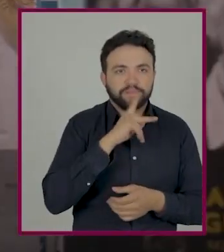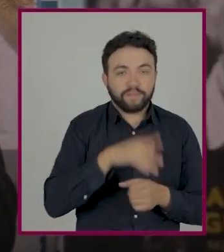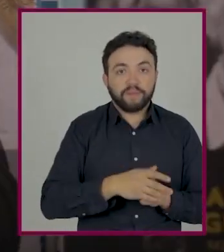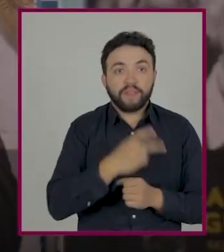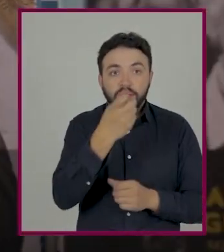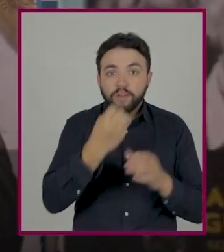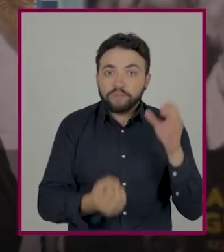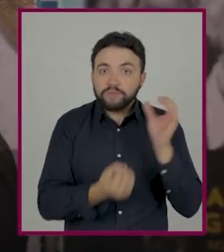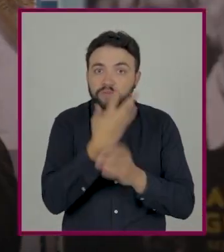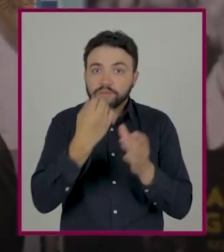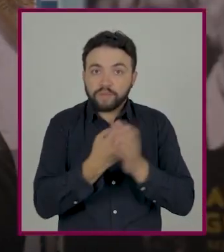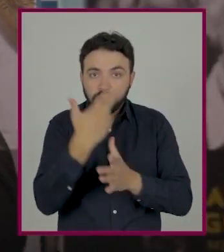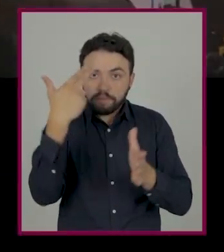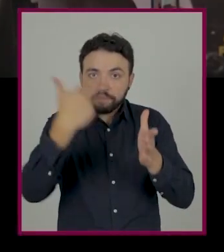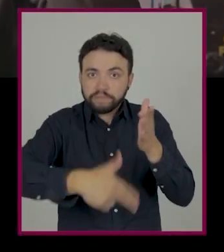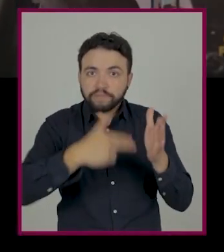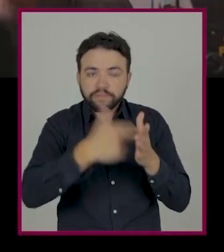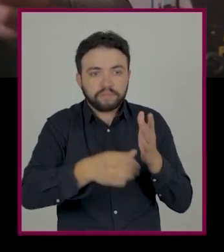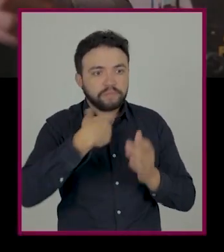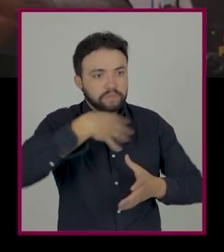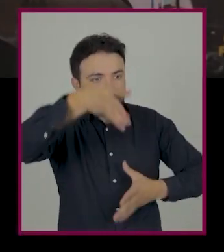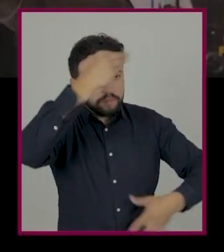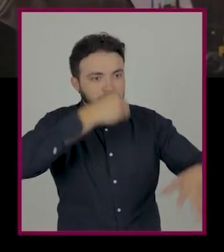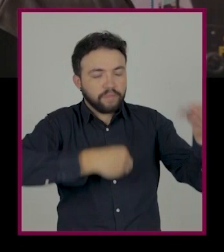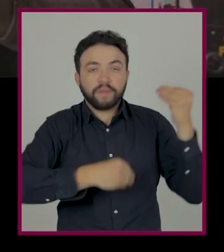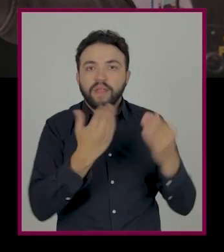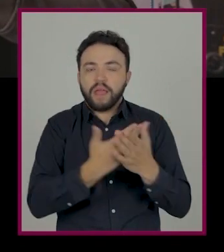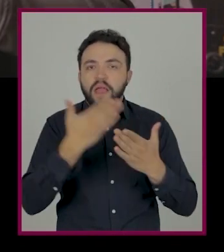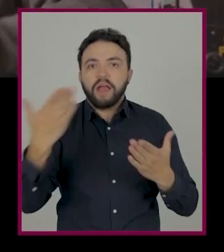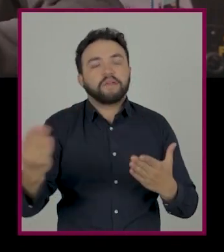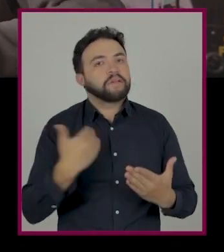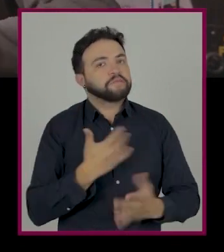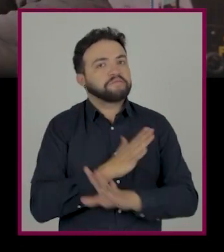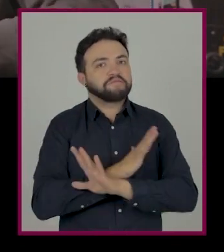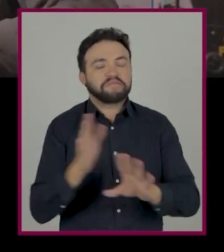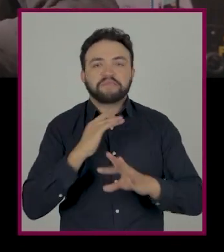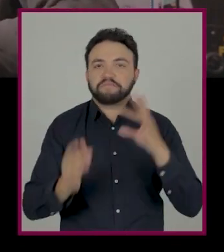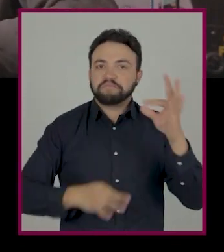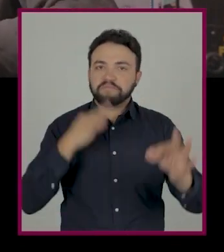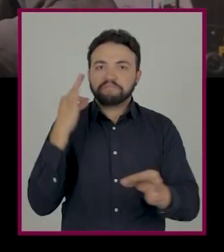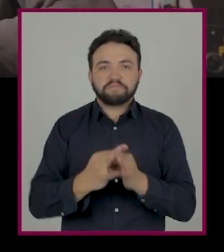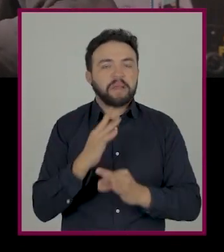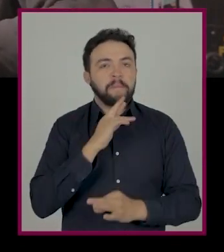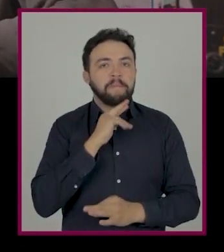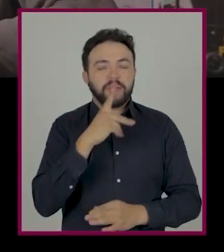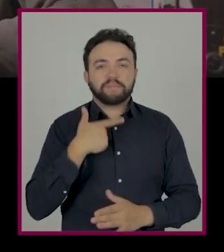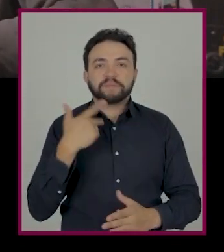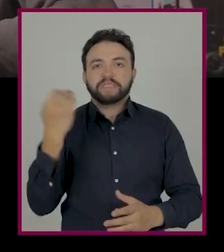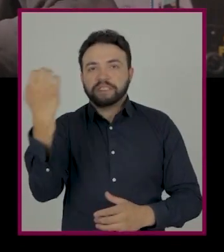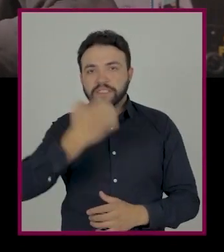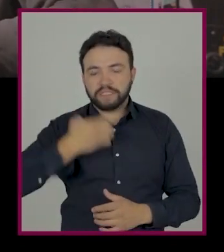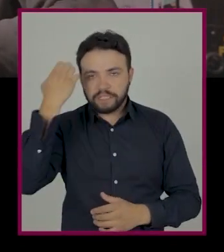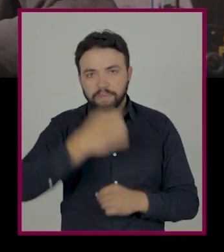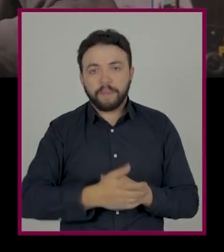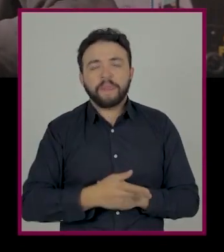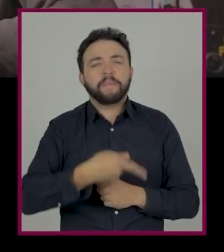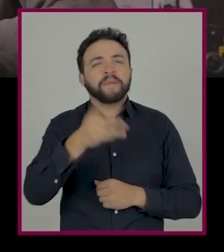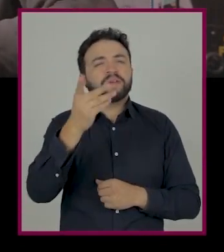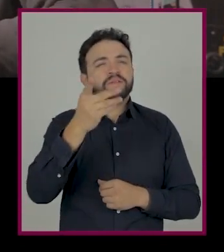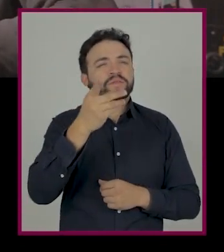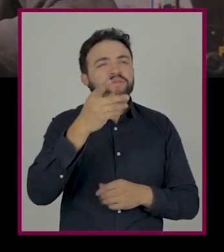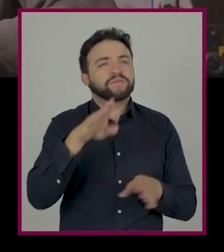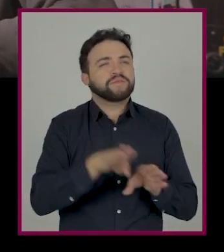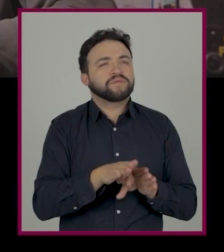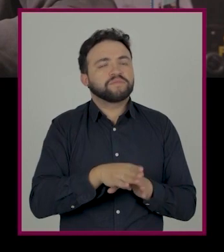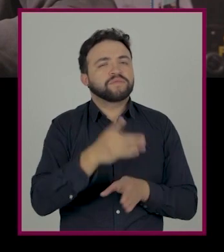Con estas nuevas herramientas aprendidas, ahora sí estaré con todo para mi examen. Sí, pero ¿qué te parece si antes de